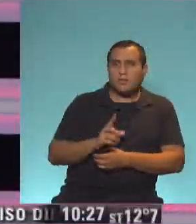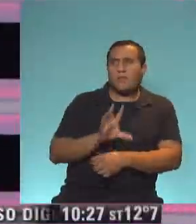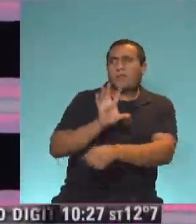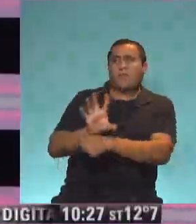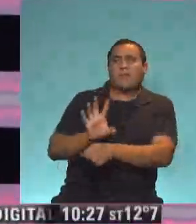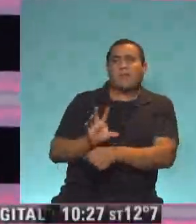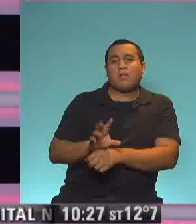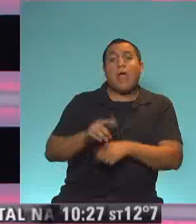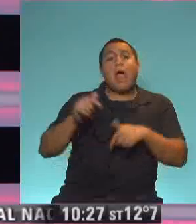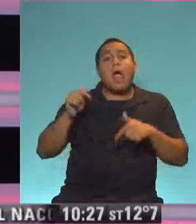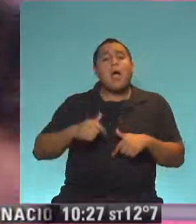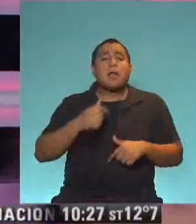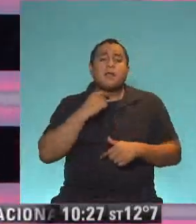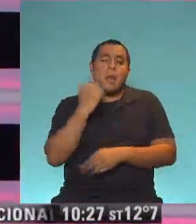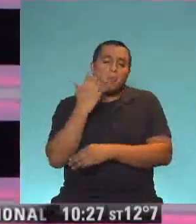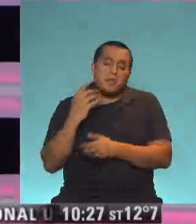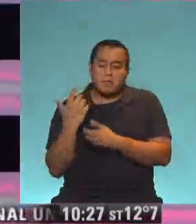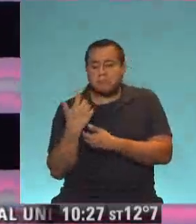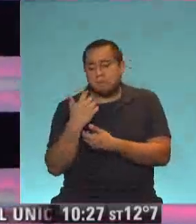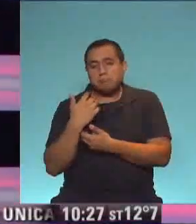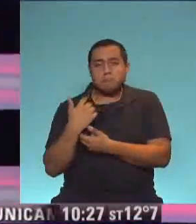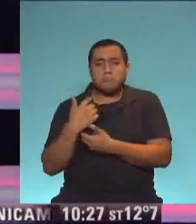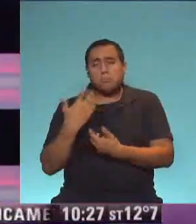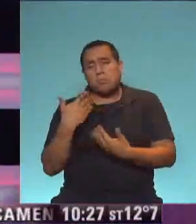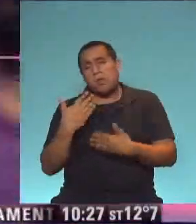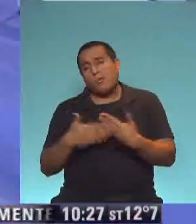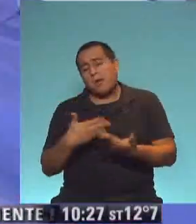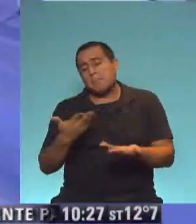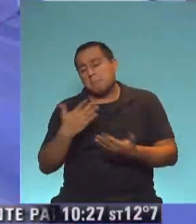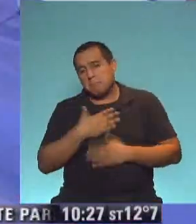burlaban, le decían cosas. Y ahora si tenés ganas de jugar con una muñeca, podés jugar con una muñeca tranquilamente. Claro.